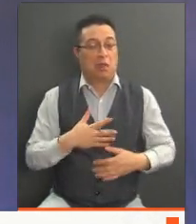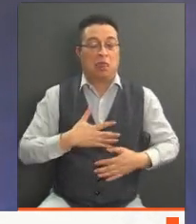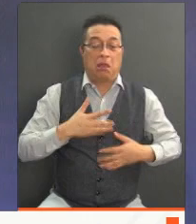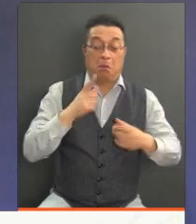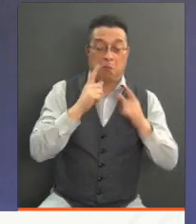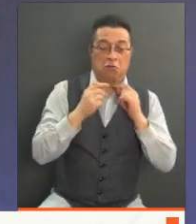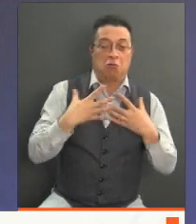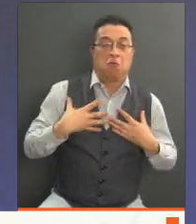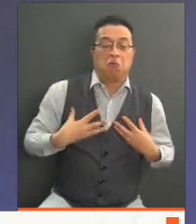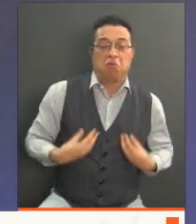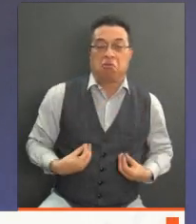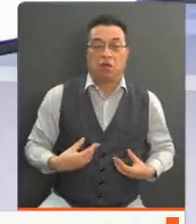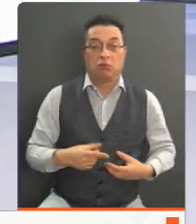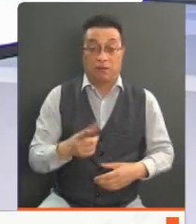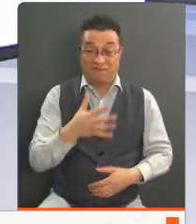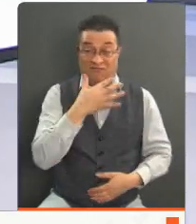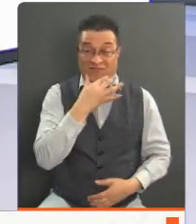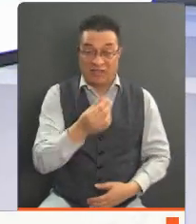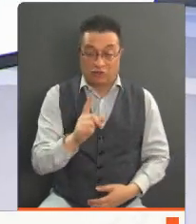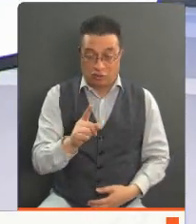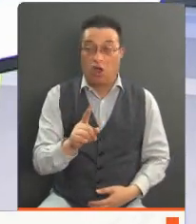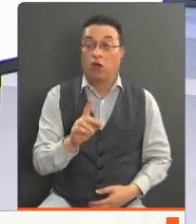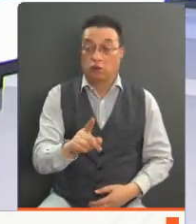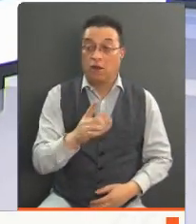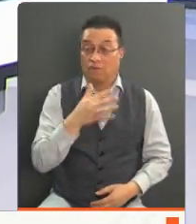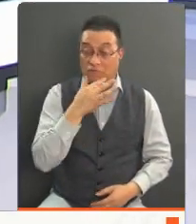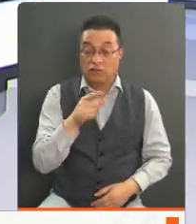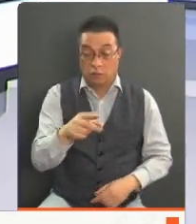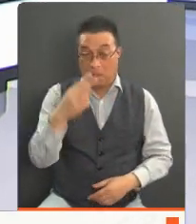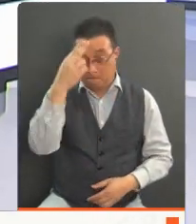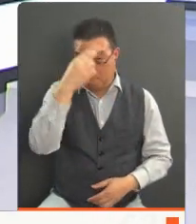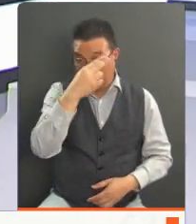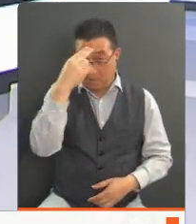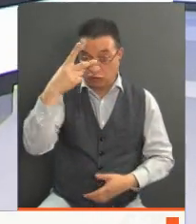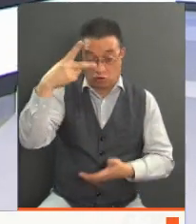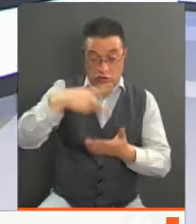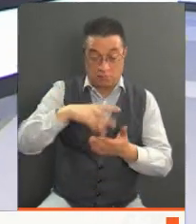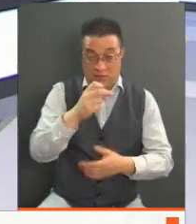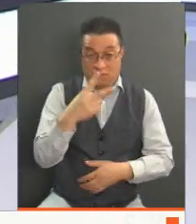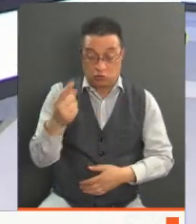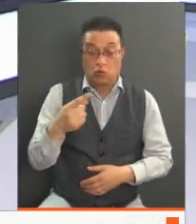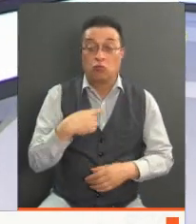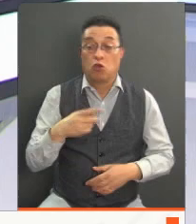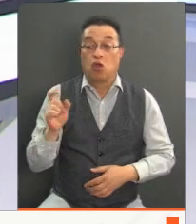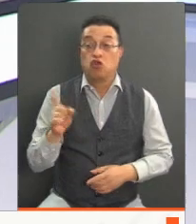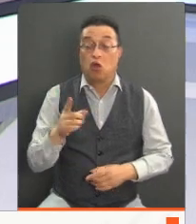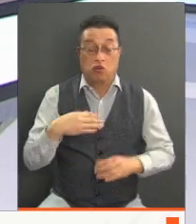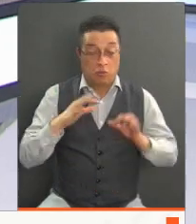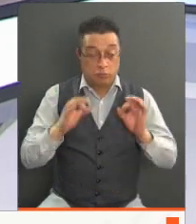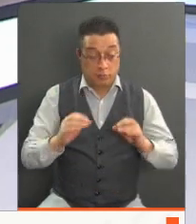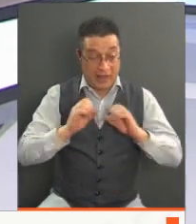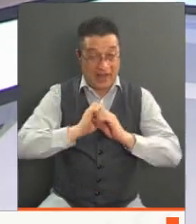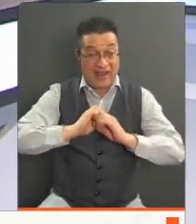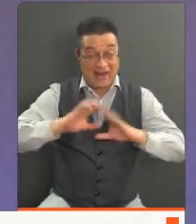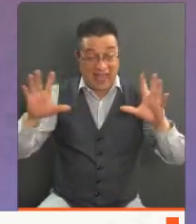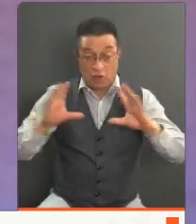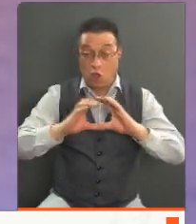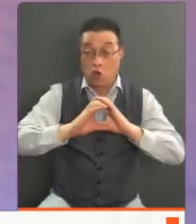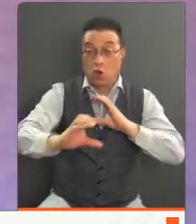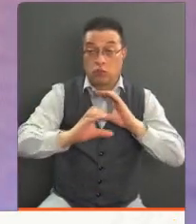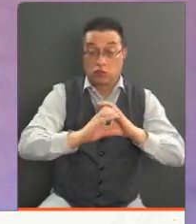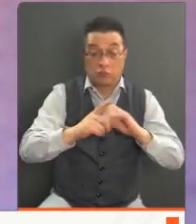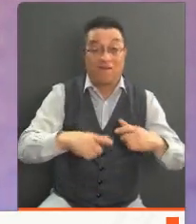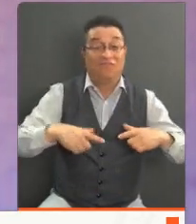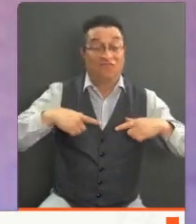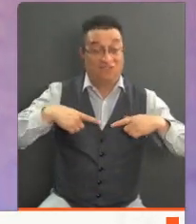pero usted sabe que no es fácil o incluso yo estaba en vacía y en marzo del 2021 usted dijo si no fuimos lo suficientemente y claro en comunicar que durante las vacaciones